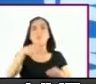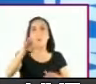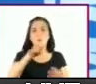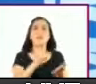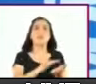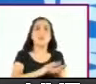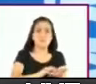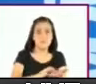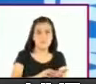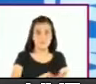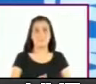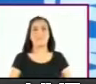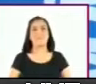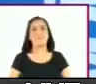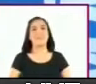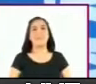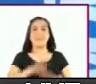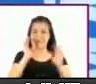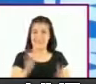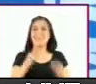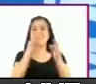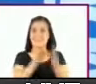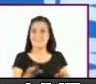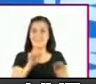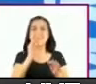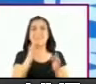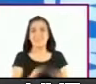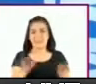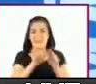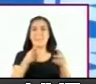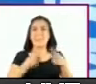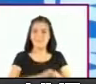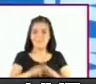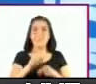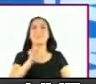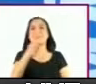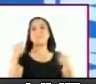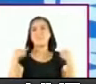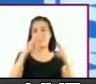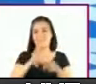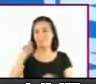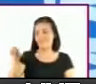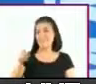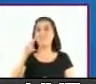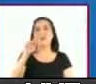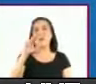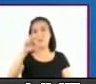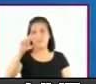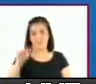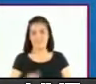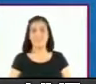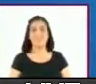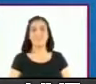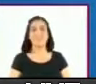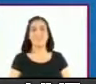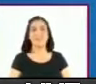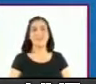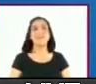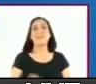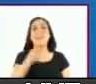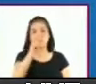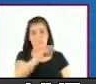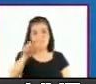punzón y regleta. Es momento de comenzar. Le cedo la palabra a la maestra Pamela Corona. ¿Recuerdas